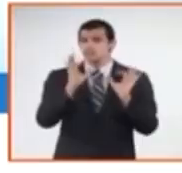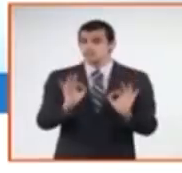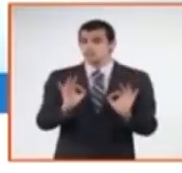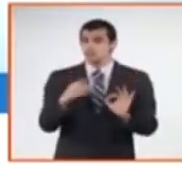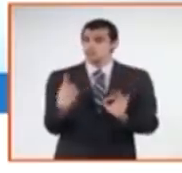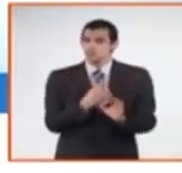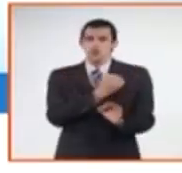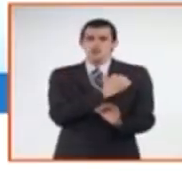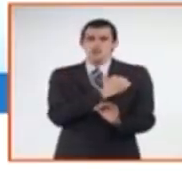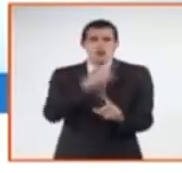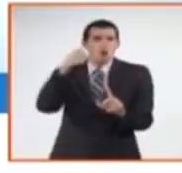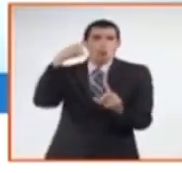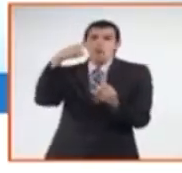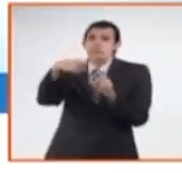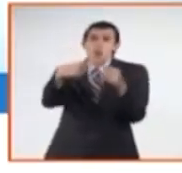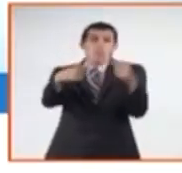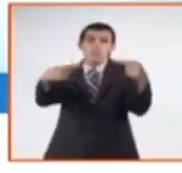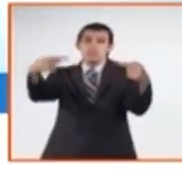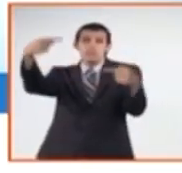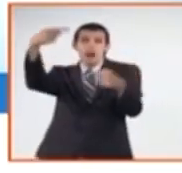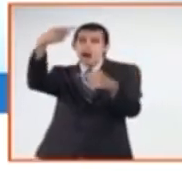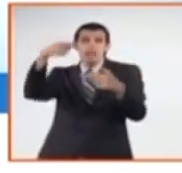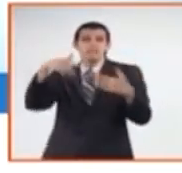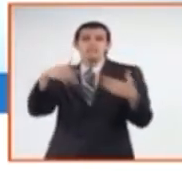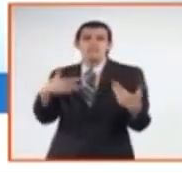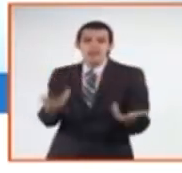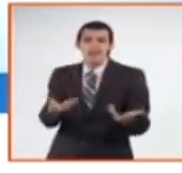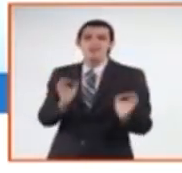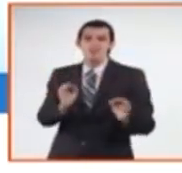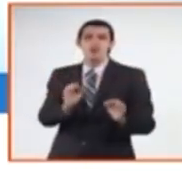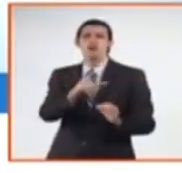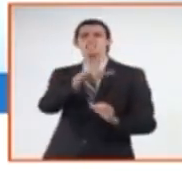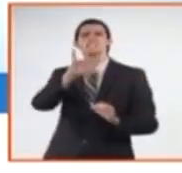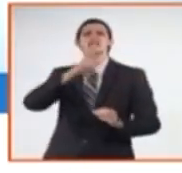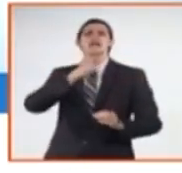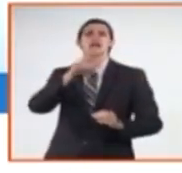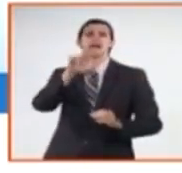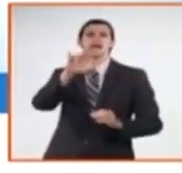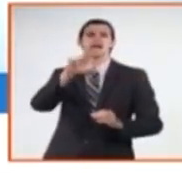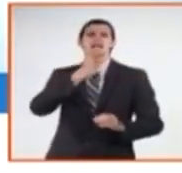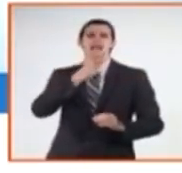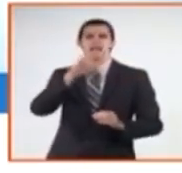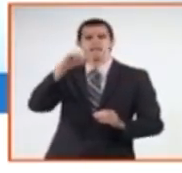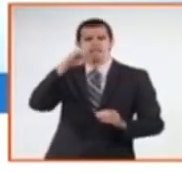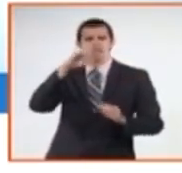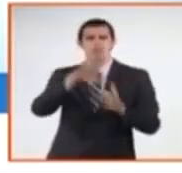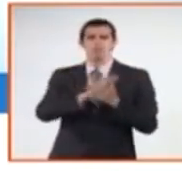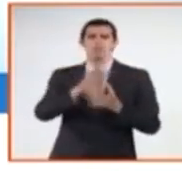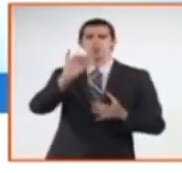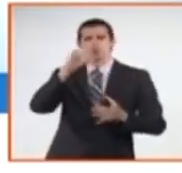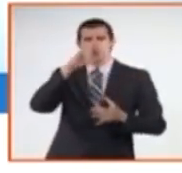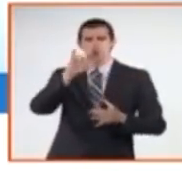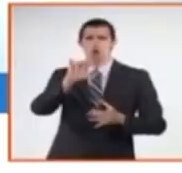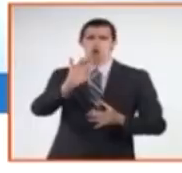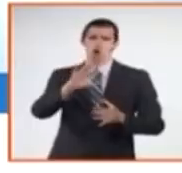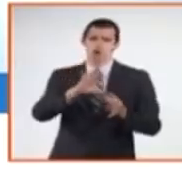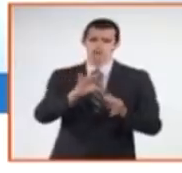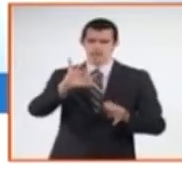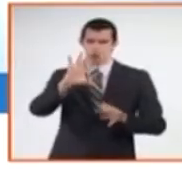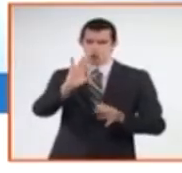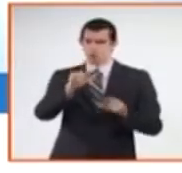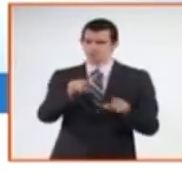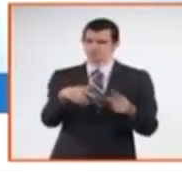conjunto ministerial o pública con nuestra organización porque queremos realmente como concepto general maximizar el impacto